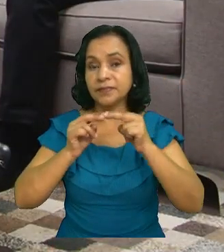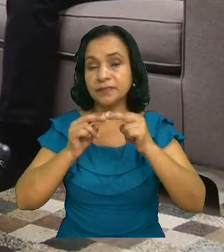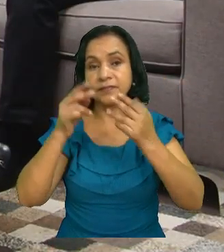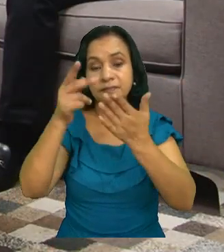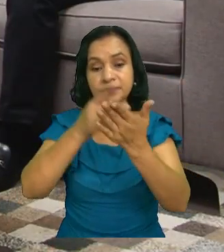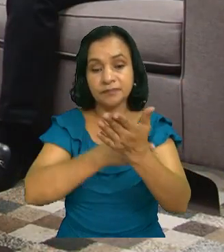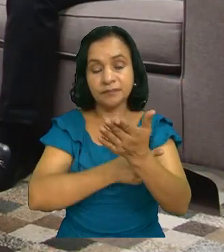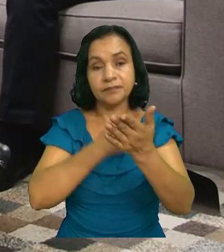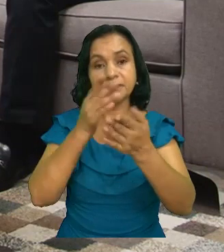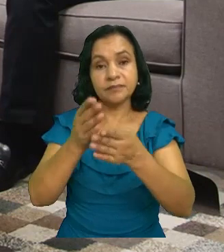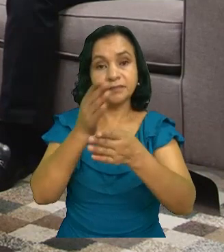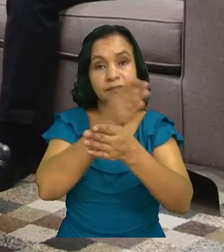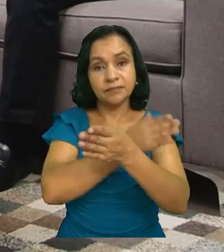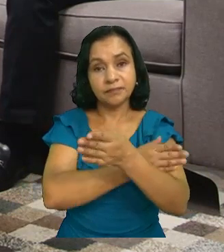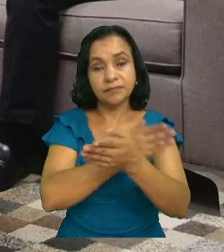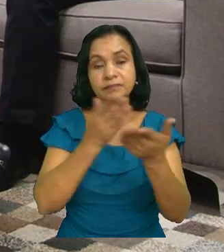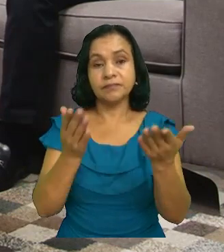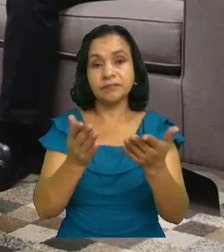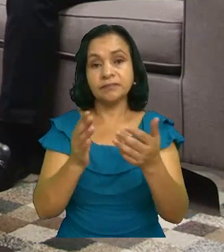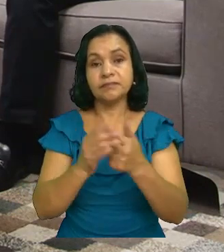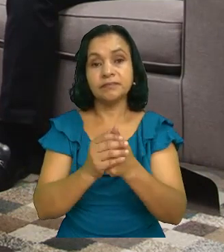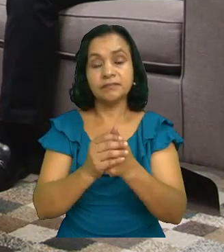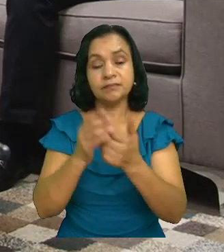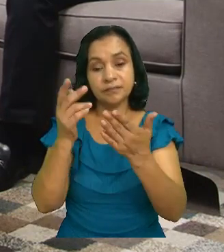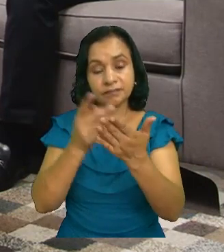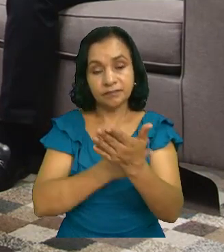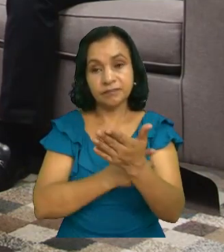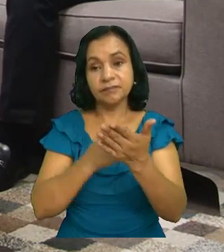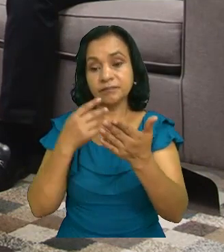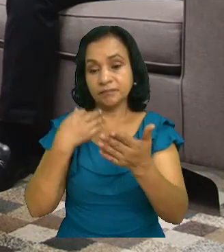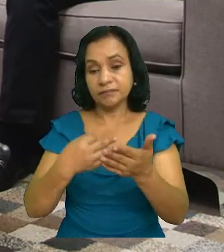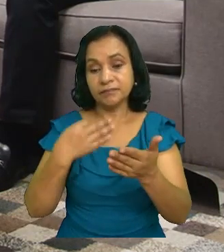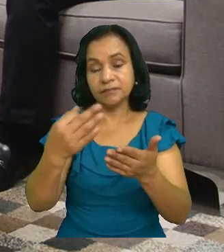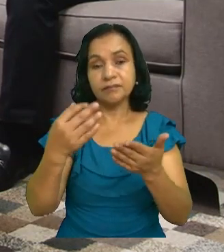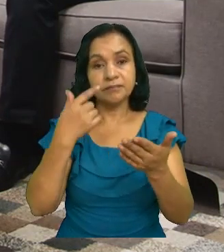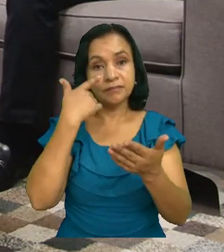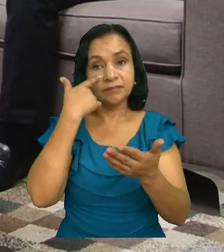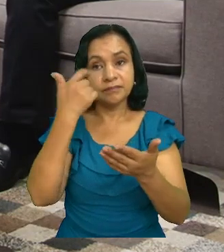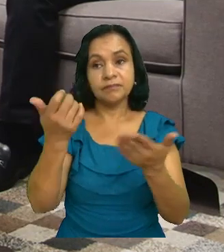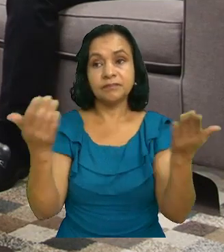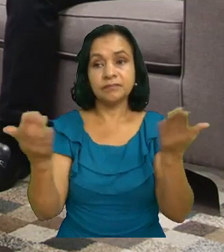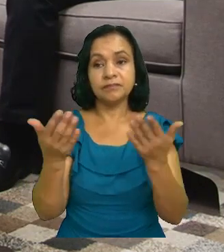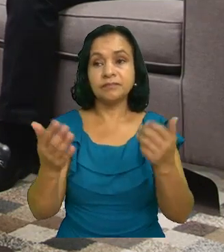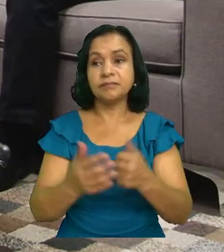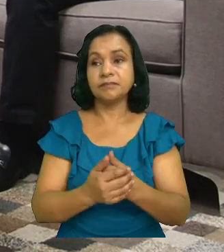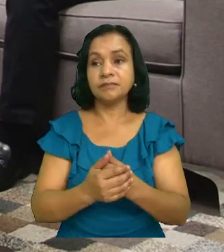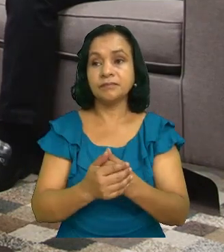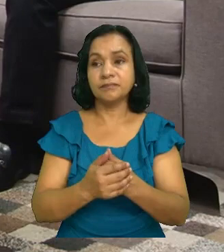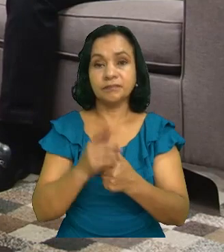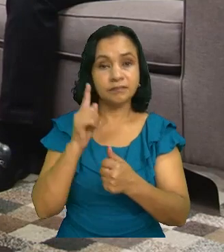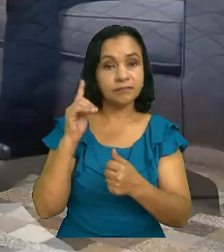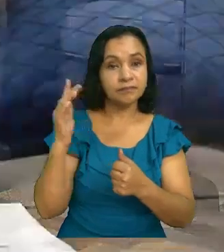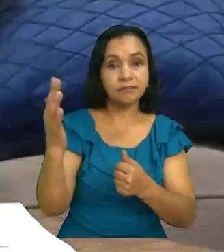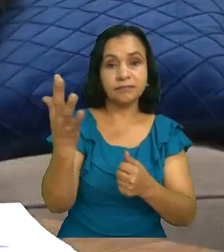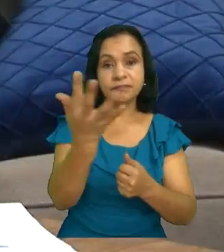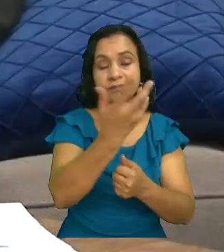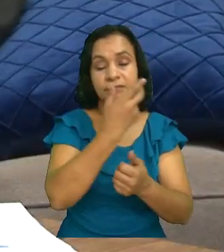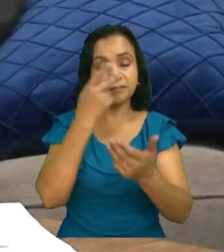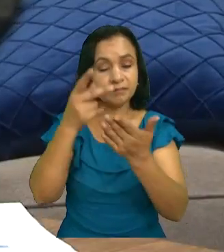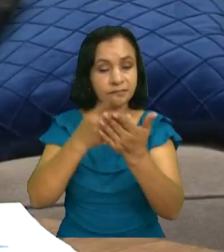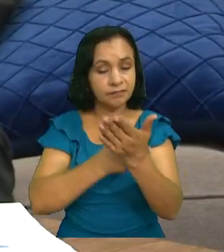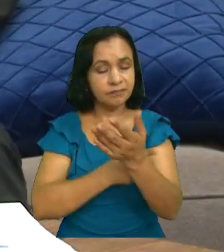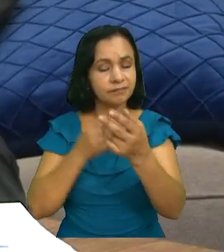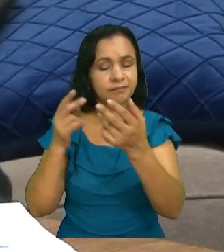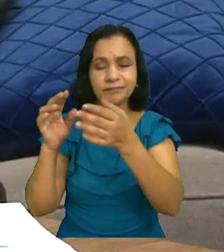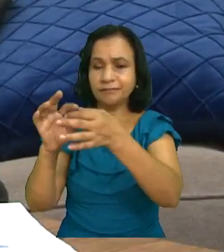proyecto previo o con un proyecto que está en estudio. Entonces, conocer un poquito esto. Todos estos proyectos se articulan, ¿verdad?, en